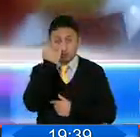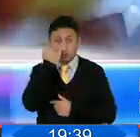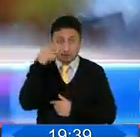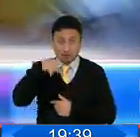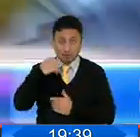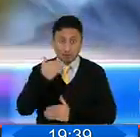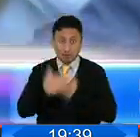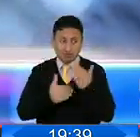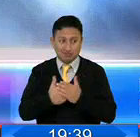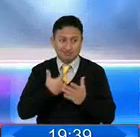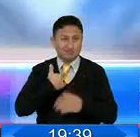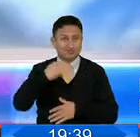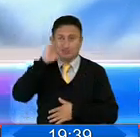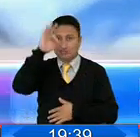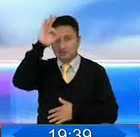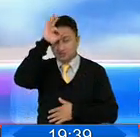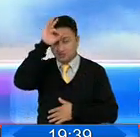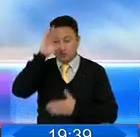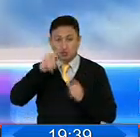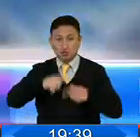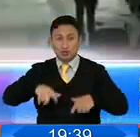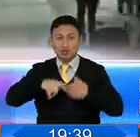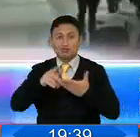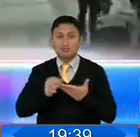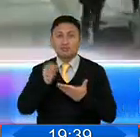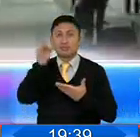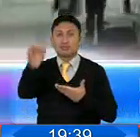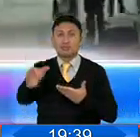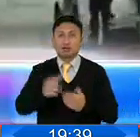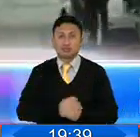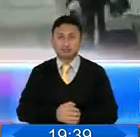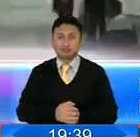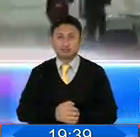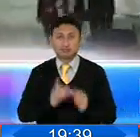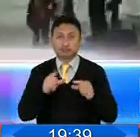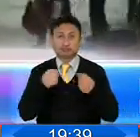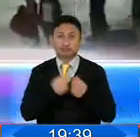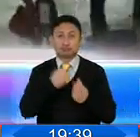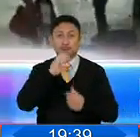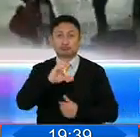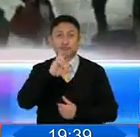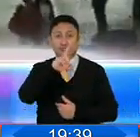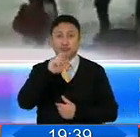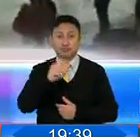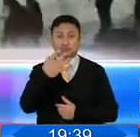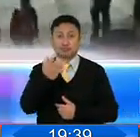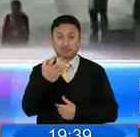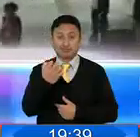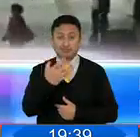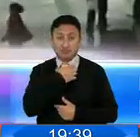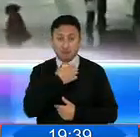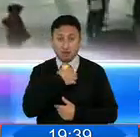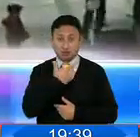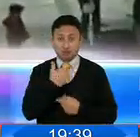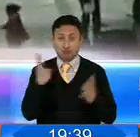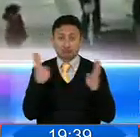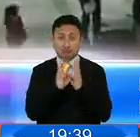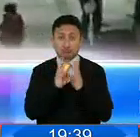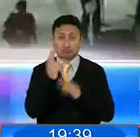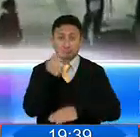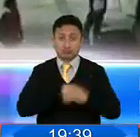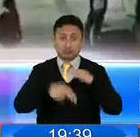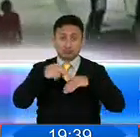este proceso pertenecen a zonas rurales. El Movimiento Creo anunció que el 15 de agosto realizará su convención nacional